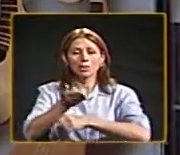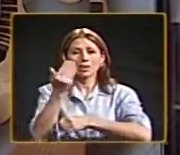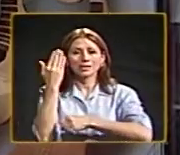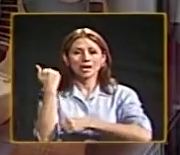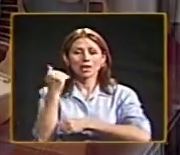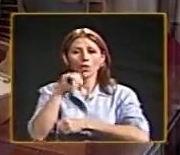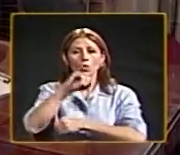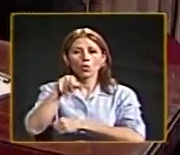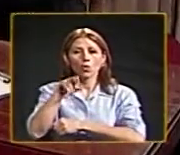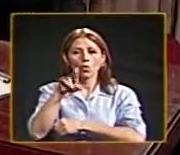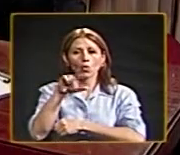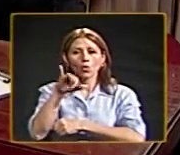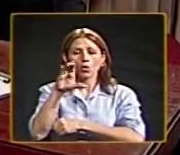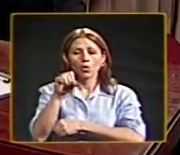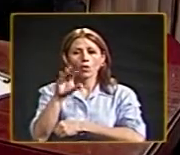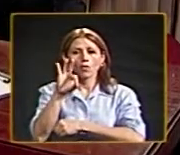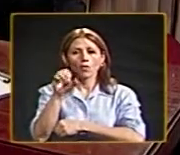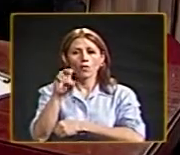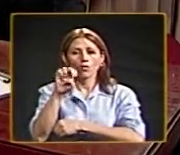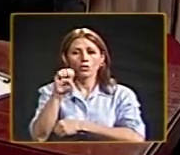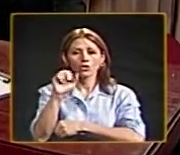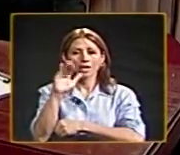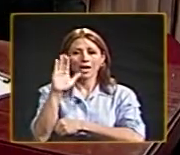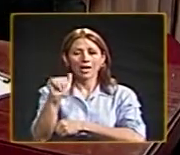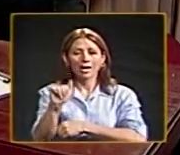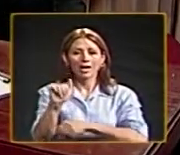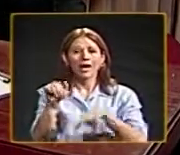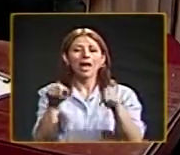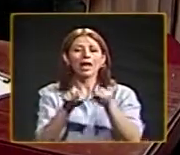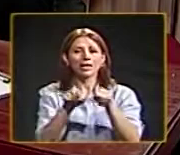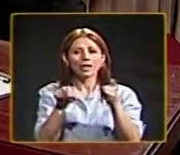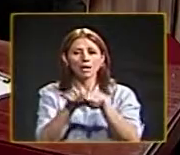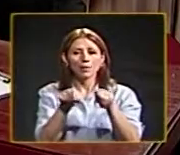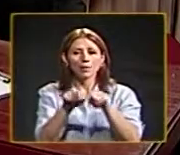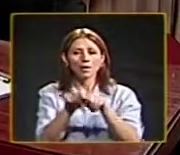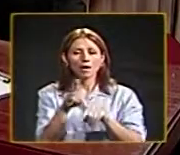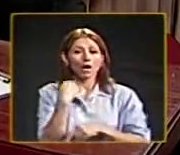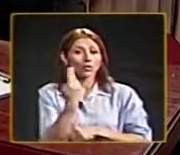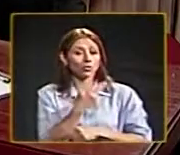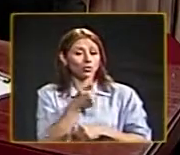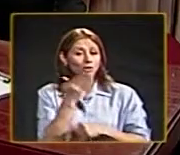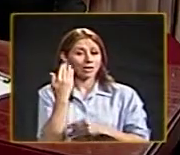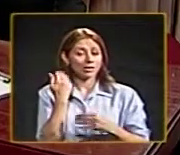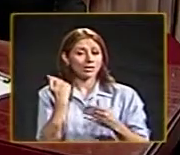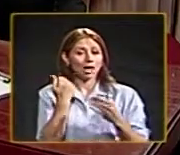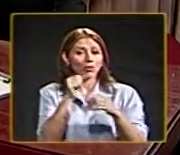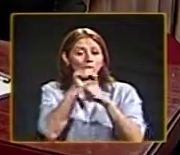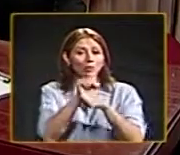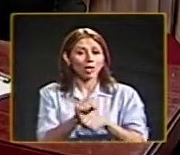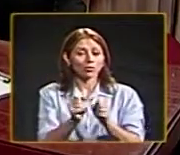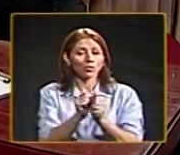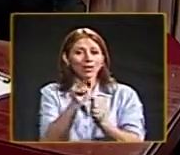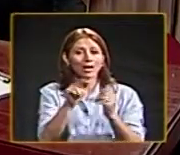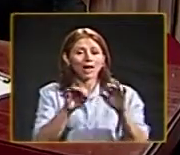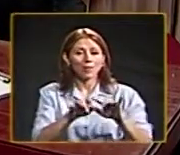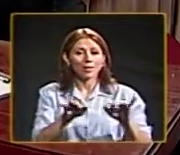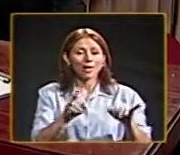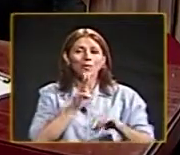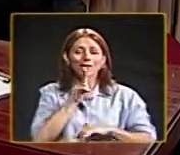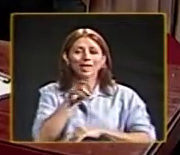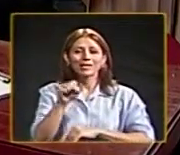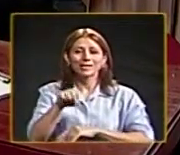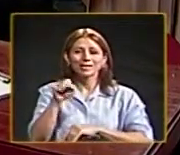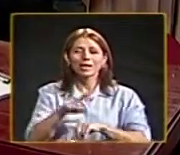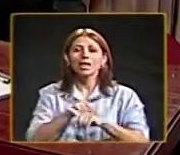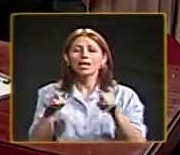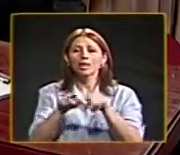Fonseca, Val Leda. Con Val Leda interpretado en guitarra, que lo que hemos estado acostumbrados es a piano. O cuerdas, sí. O y cuerdas. Después Cinco